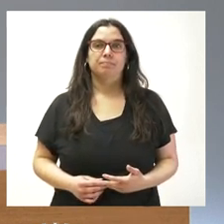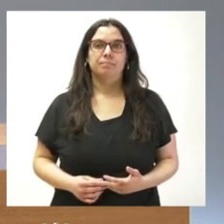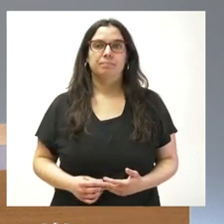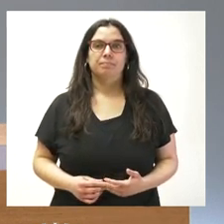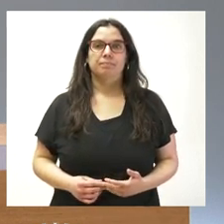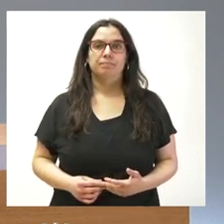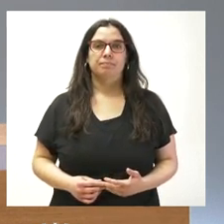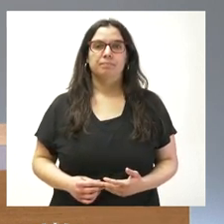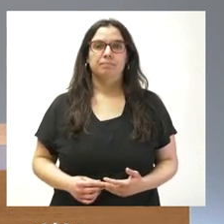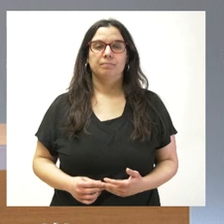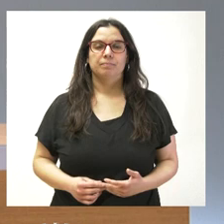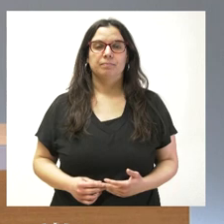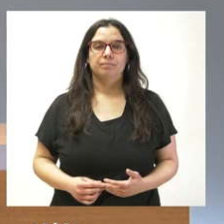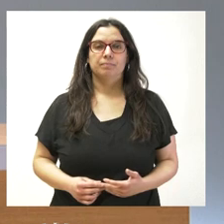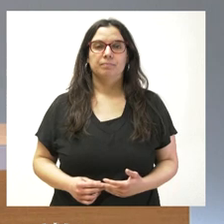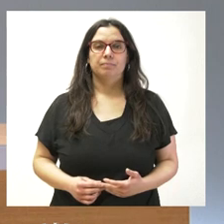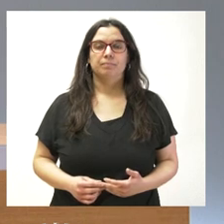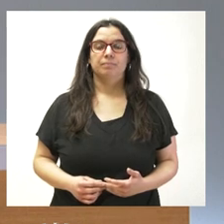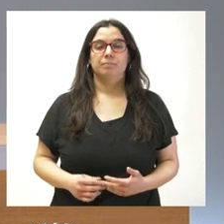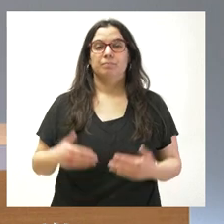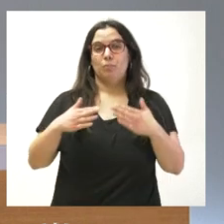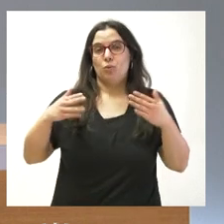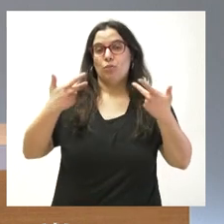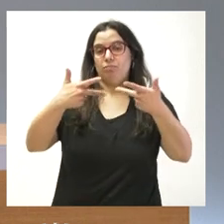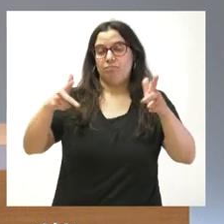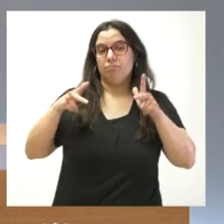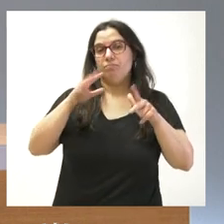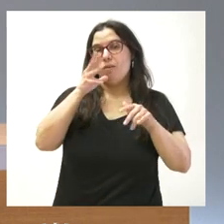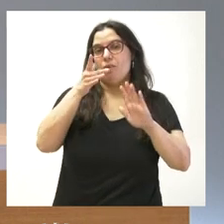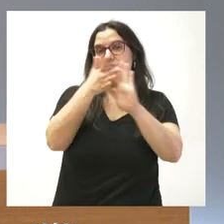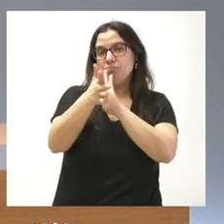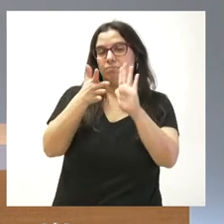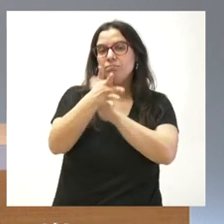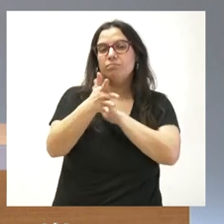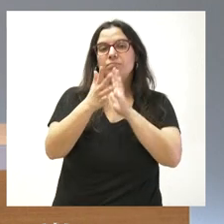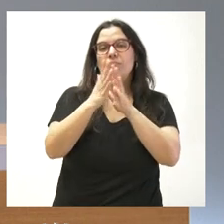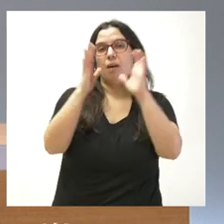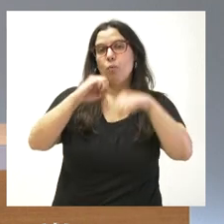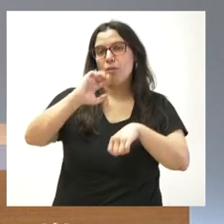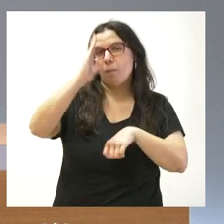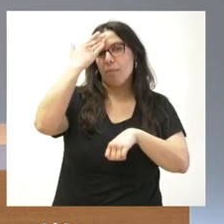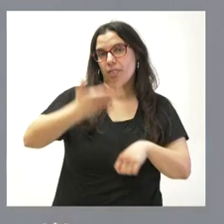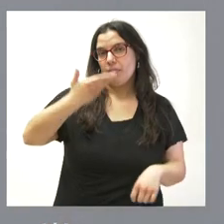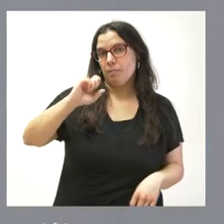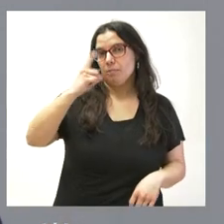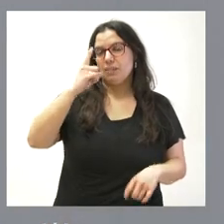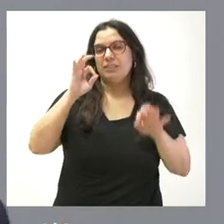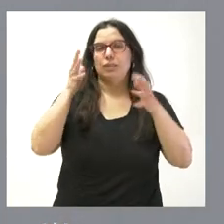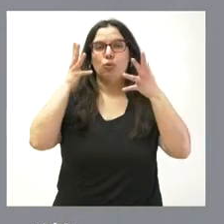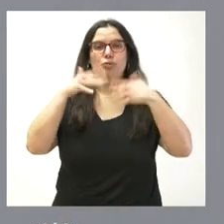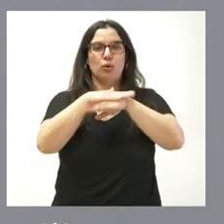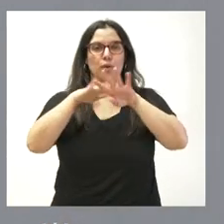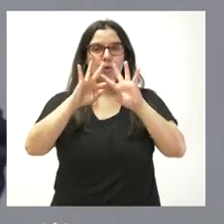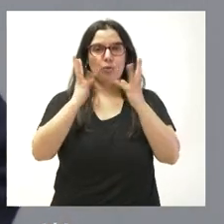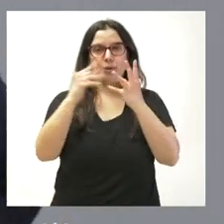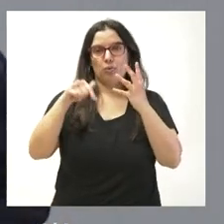este a esta Rueda en la que daremos cuenta de los principales acuerdos del Consejo de gobierno que